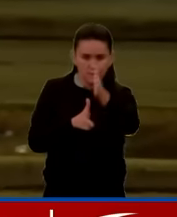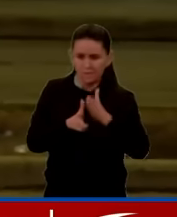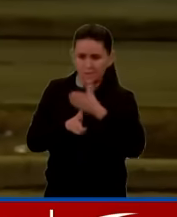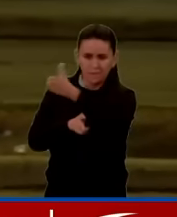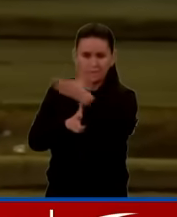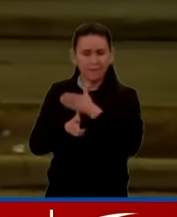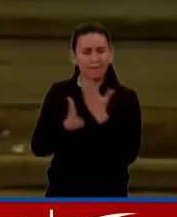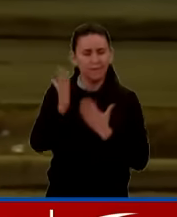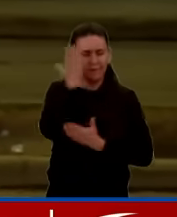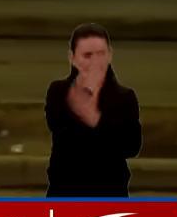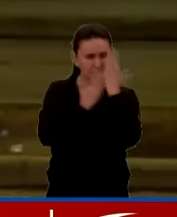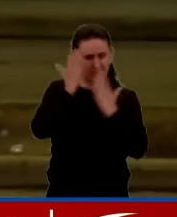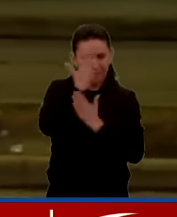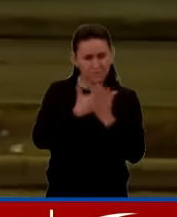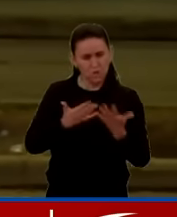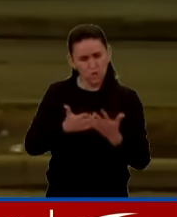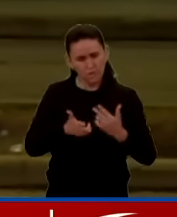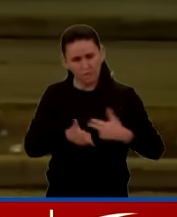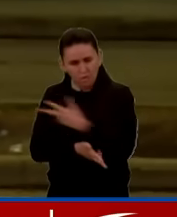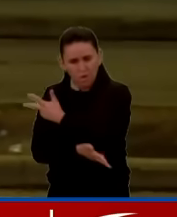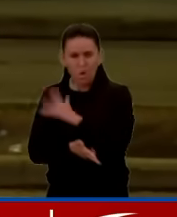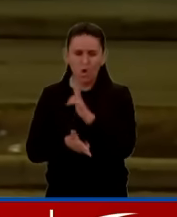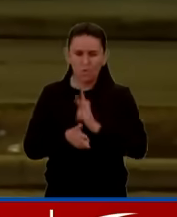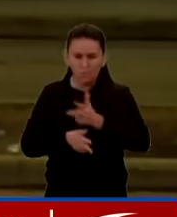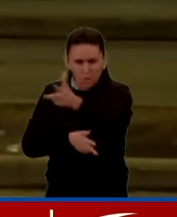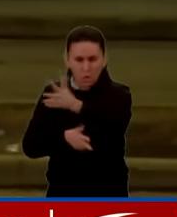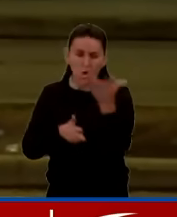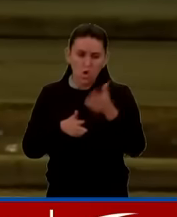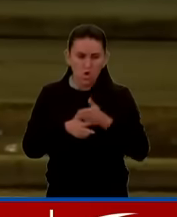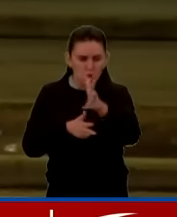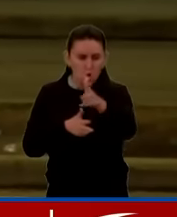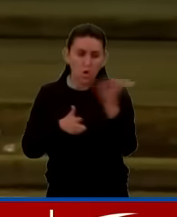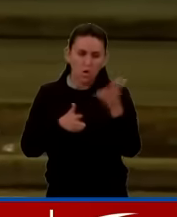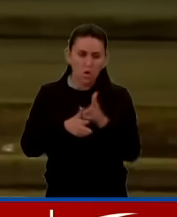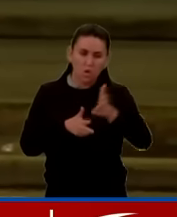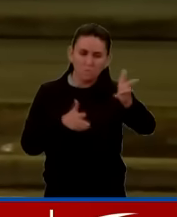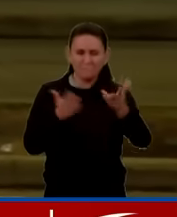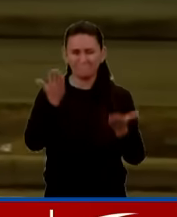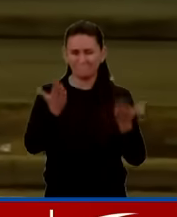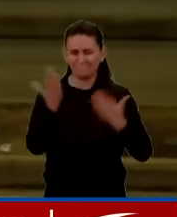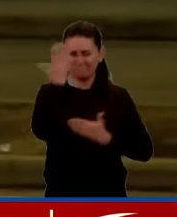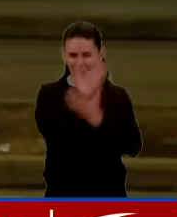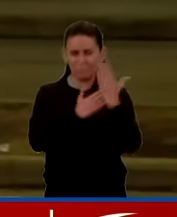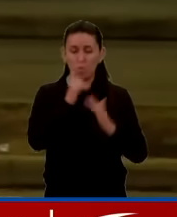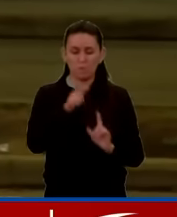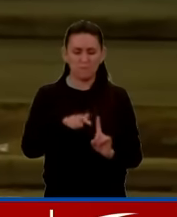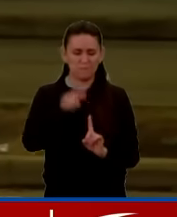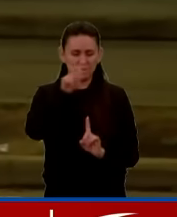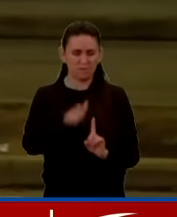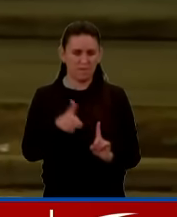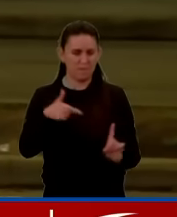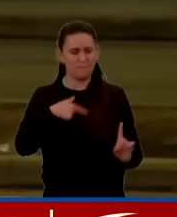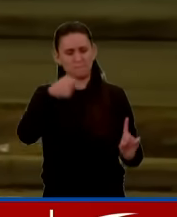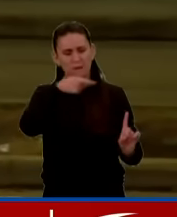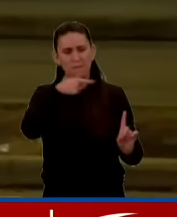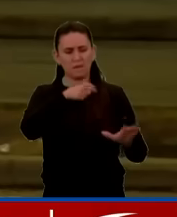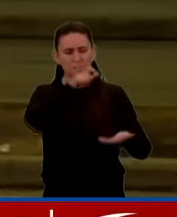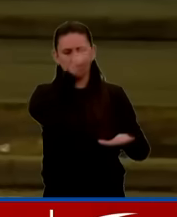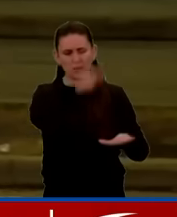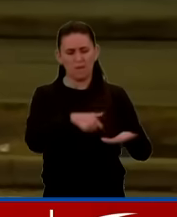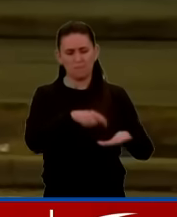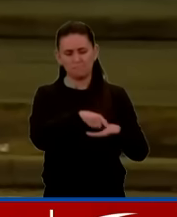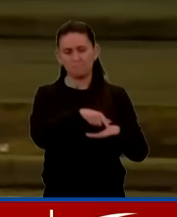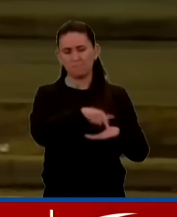encontraba el sicario que finalmente atentó y asesinó al director de la cárcel. El ministro